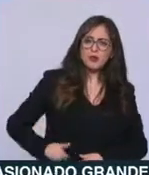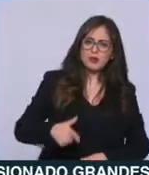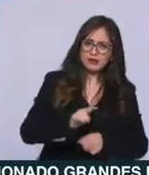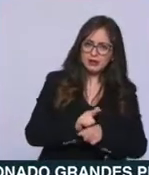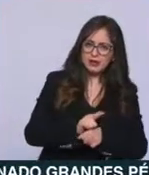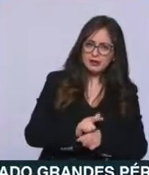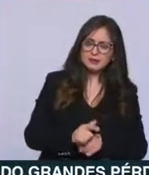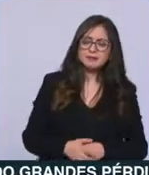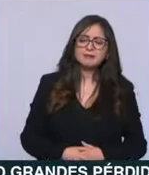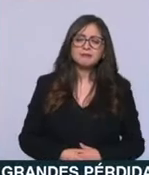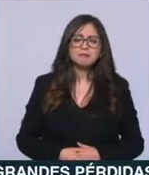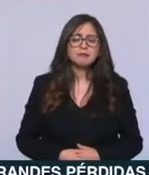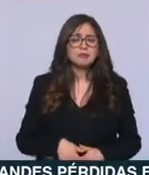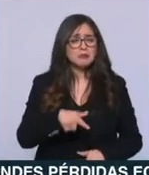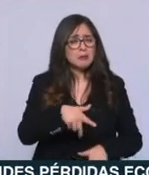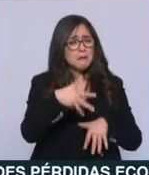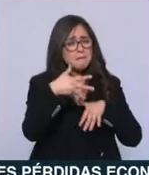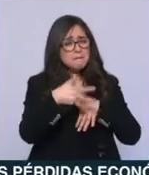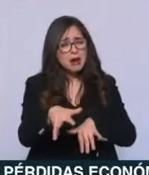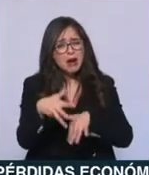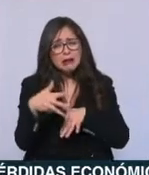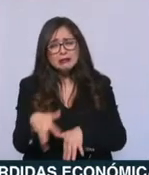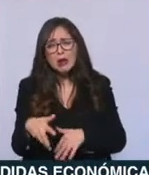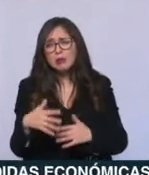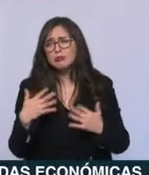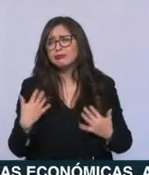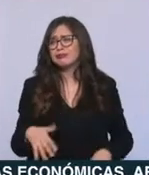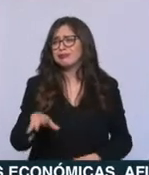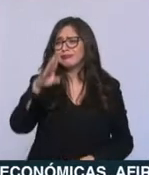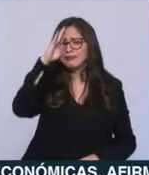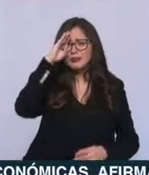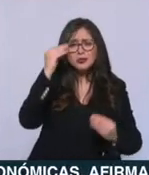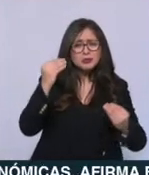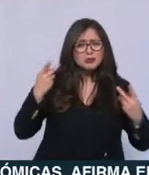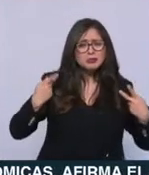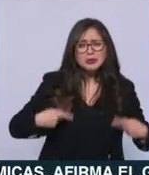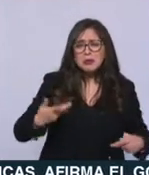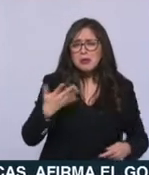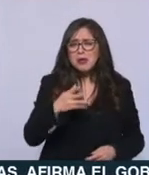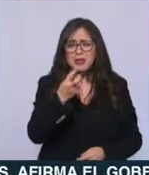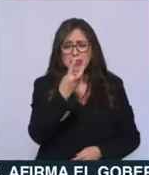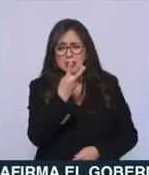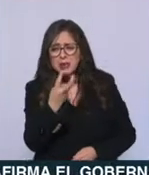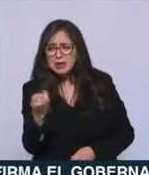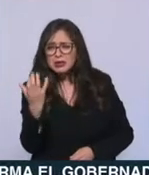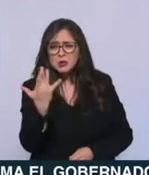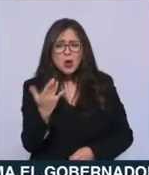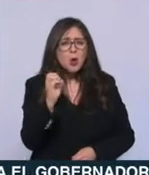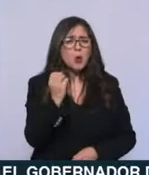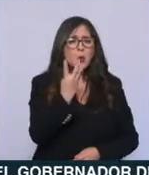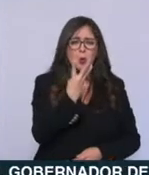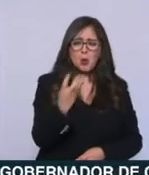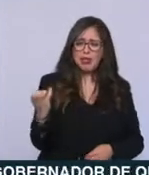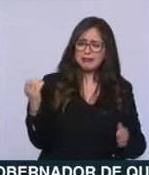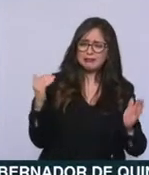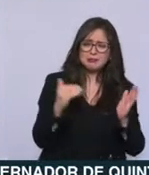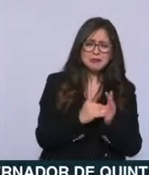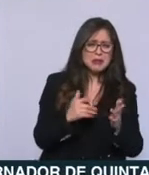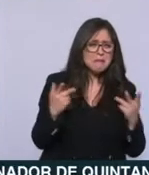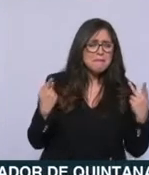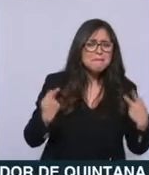del Orgullo esperamos un mundo de gente, esperamos 350, 400,000 personas, es